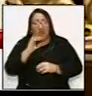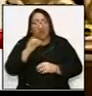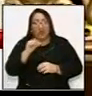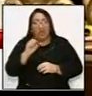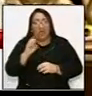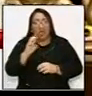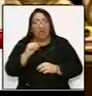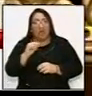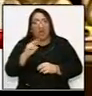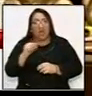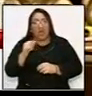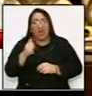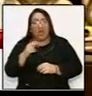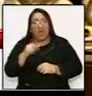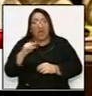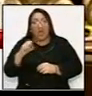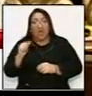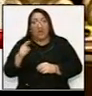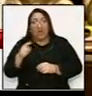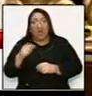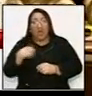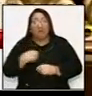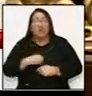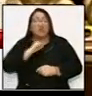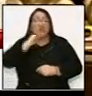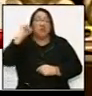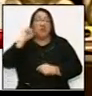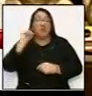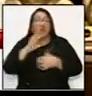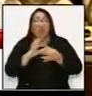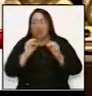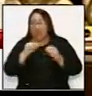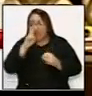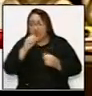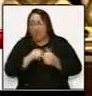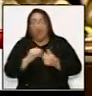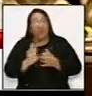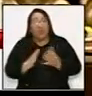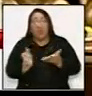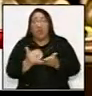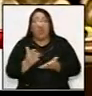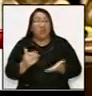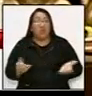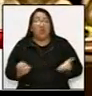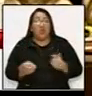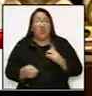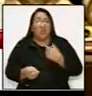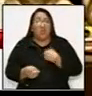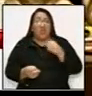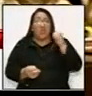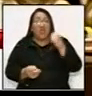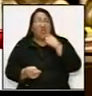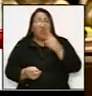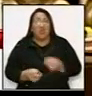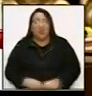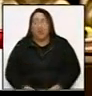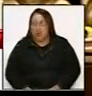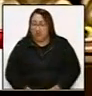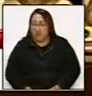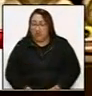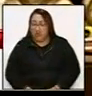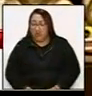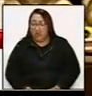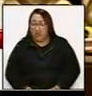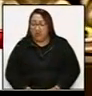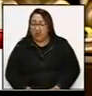José María Argueda se suicidó, y es un hombre que está en la historia del Perú de su literatura, y no tenemos derecho a enjuiciarlo